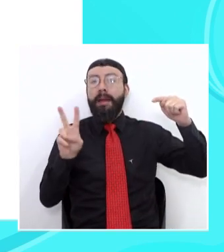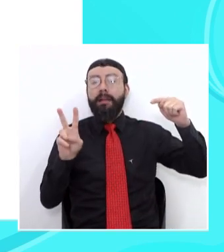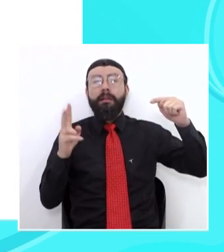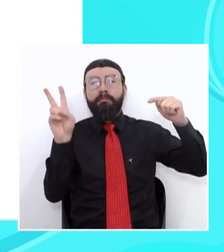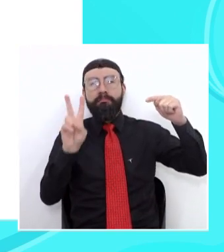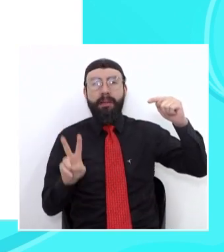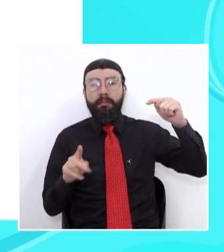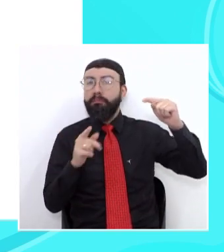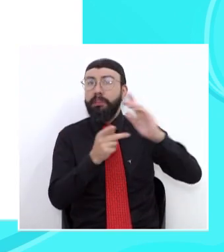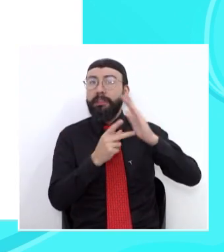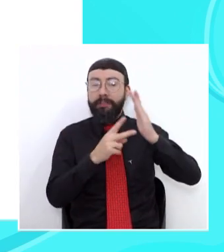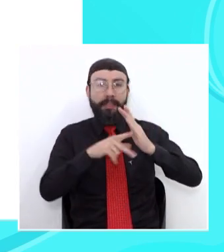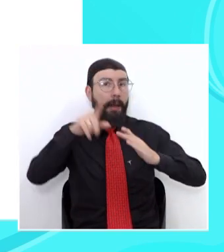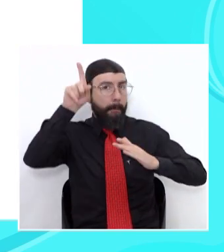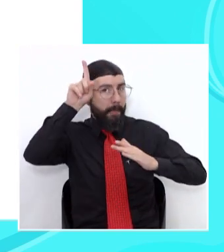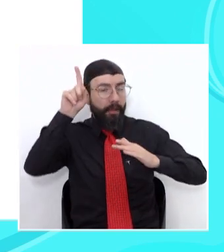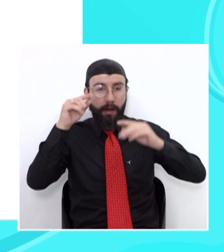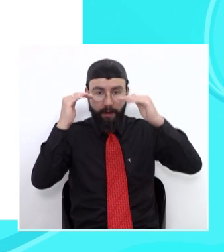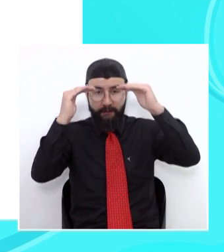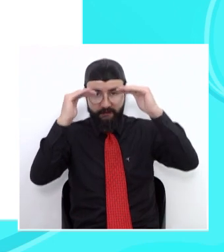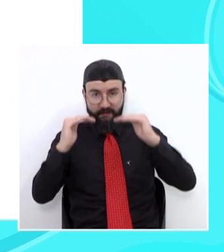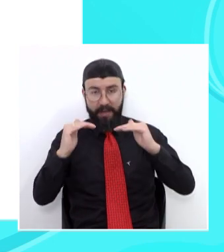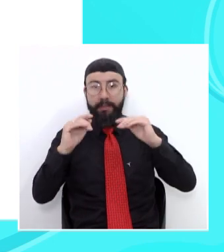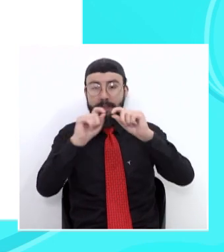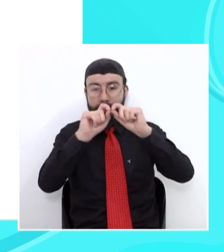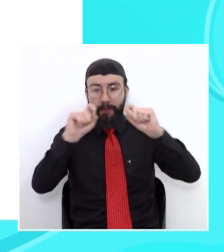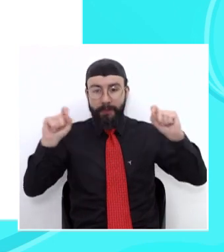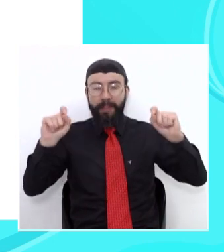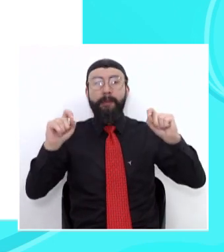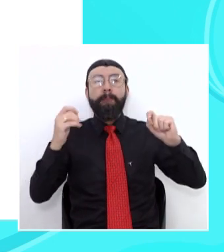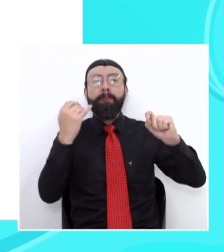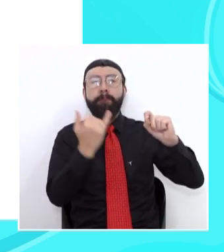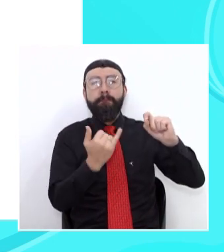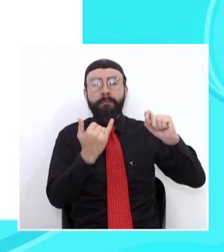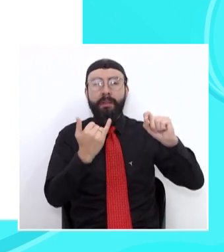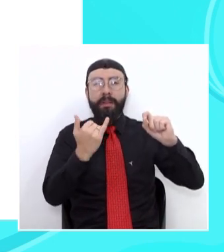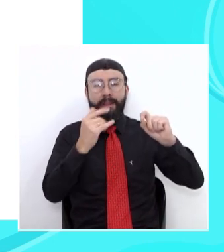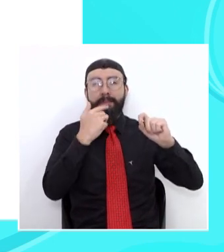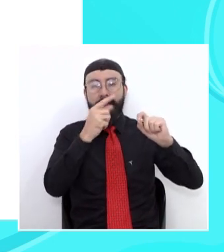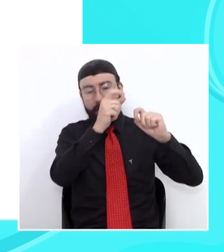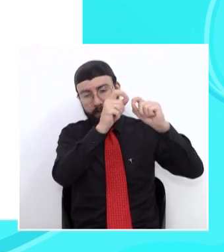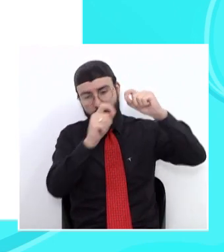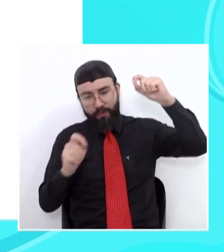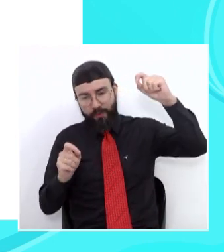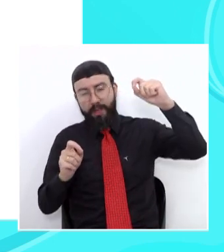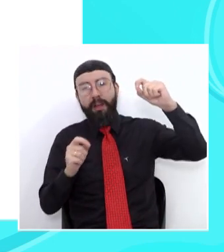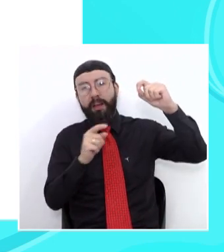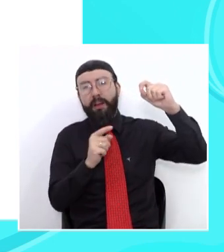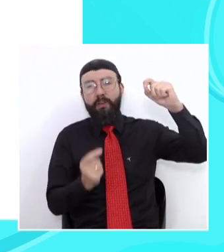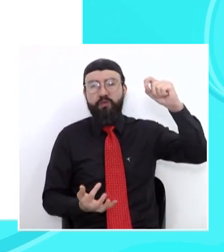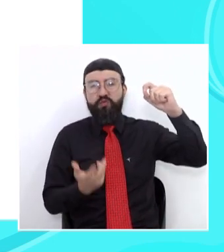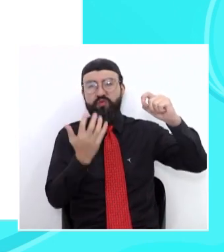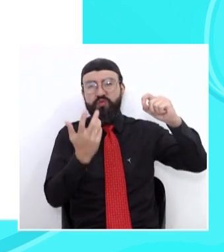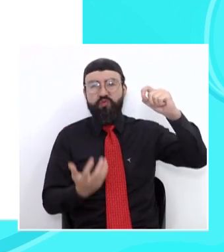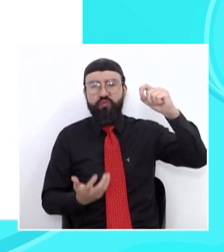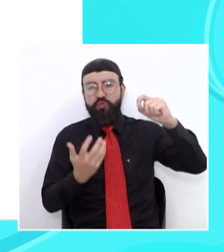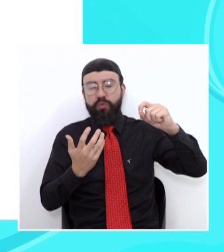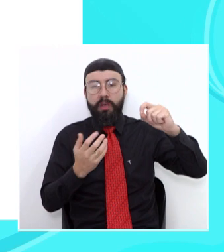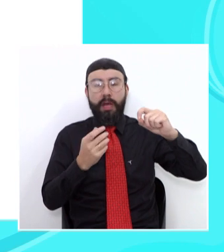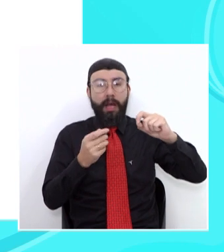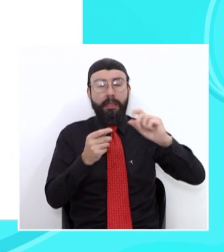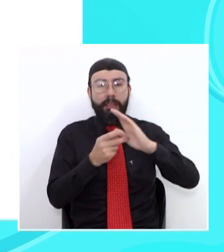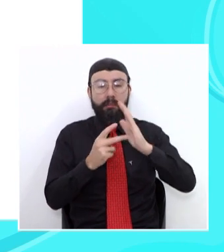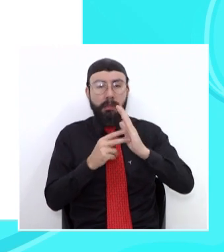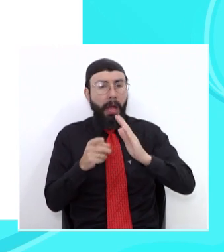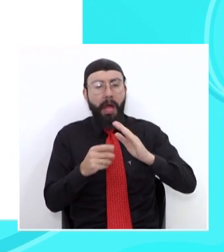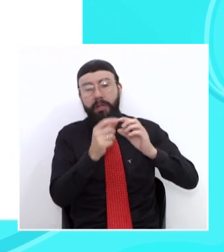la madera. La parte baja de la línea verde, de esa diagonal, es del fuego, y ese es el eje de